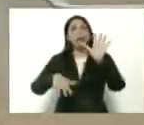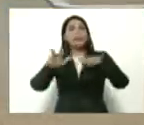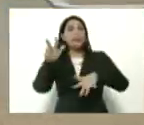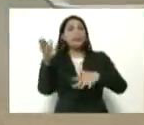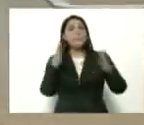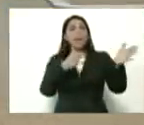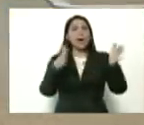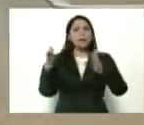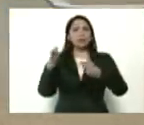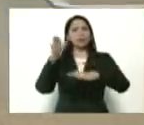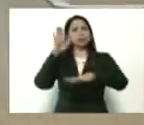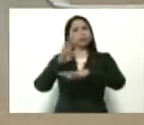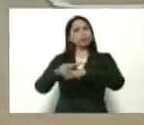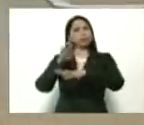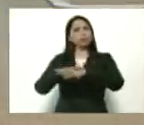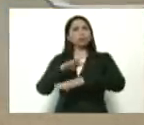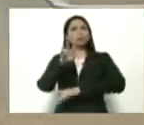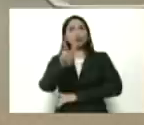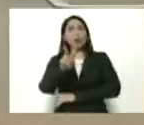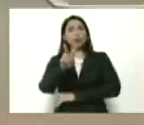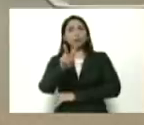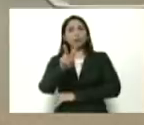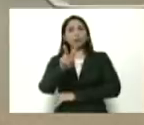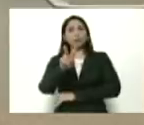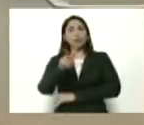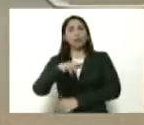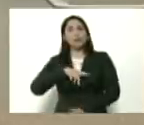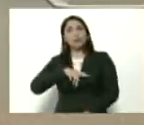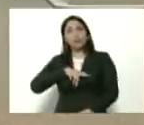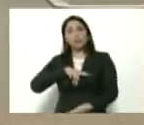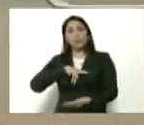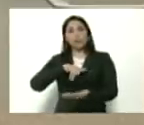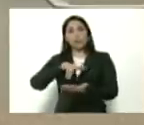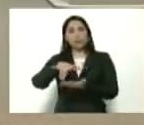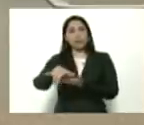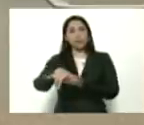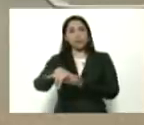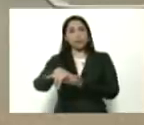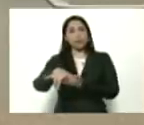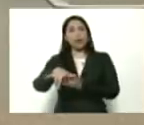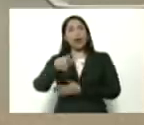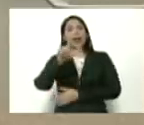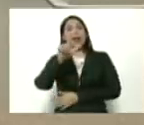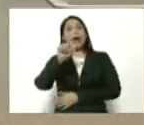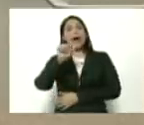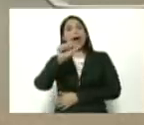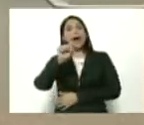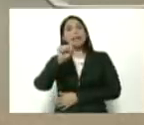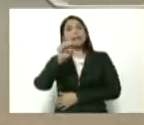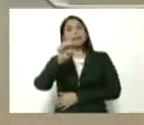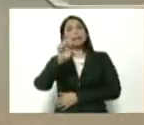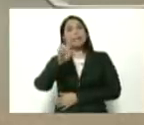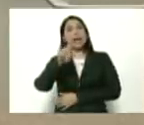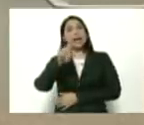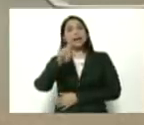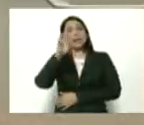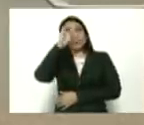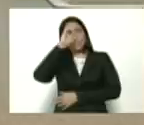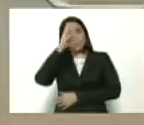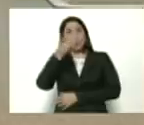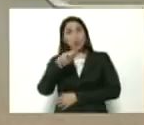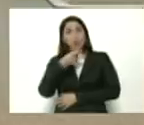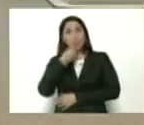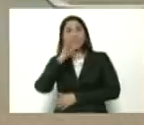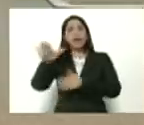marzo ocurrieron dos vuelos. Un vuelo de la aerolínea Láser de República Dominicana